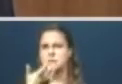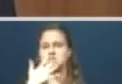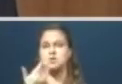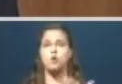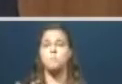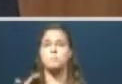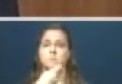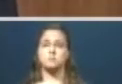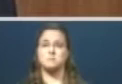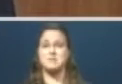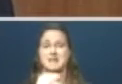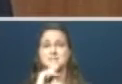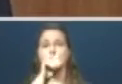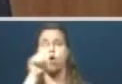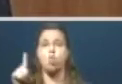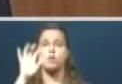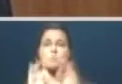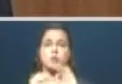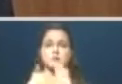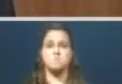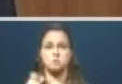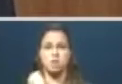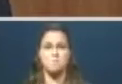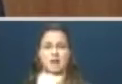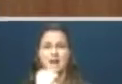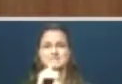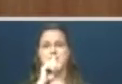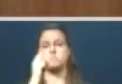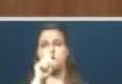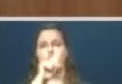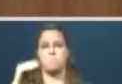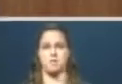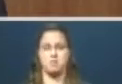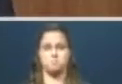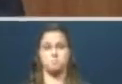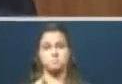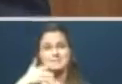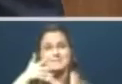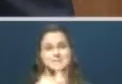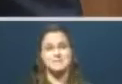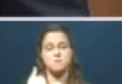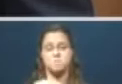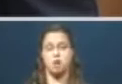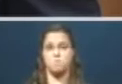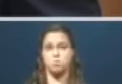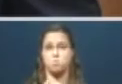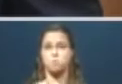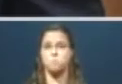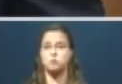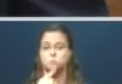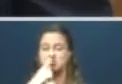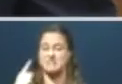con cerca de 100.000 ocupados aunque las previsiones sobre producción para el presente ejercicio no son tan positivas